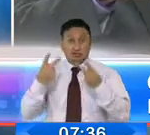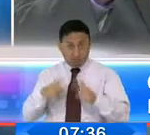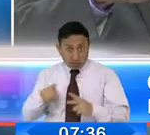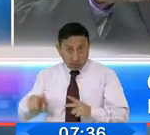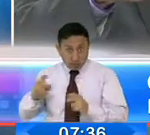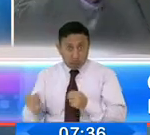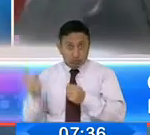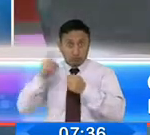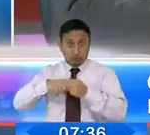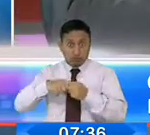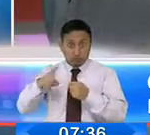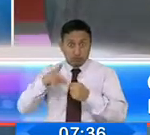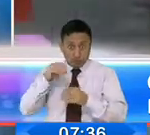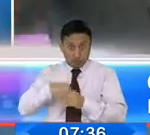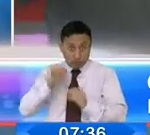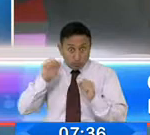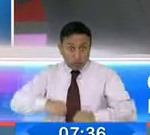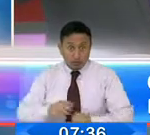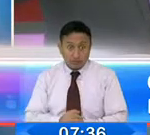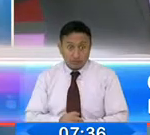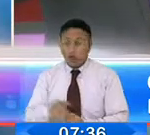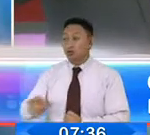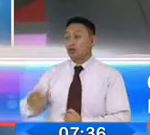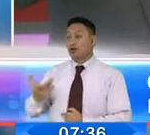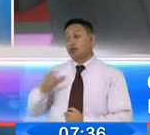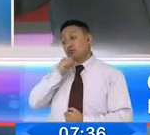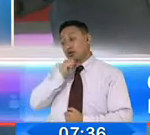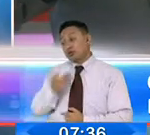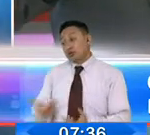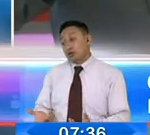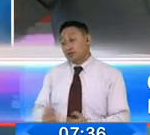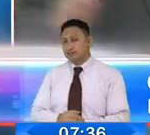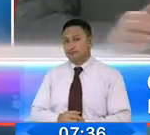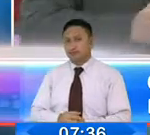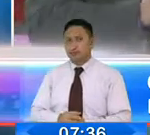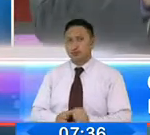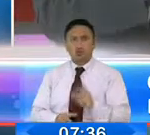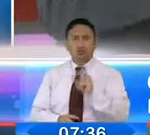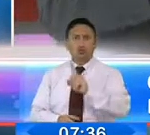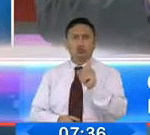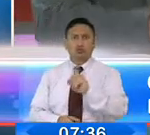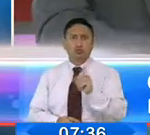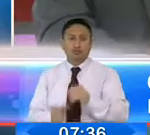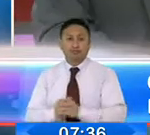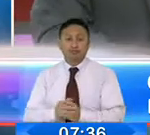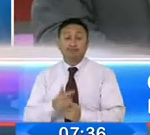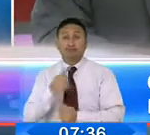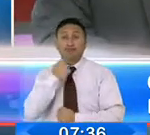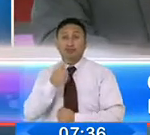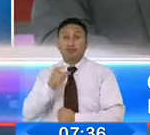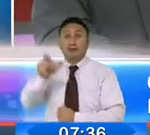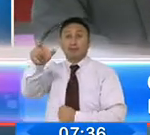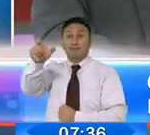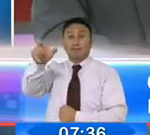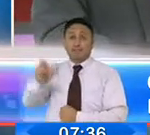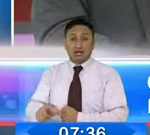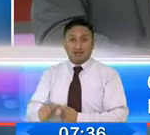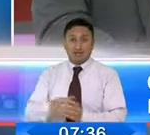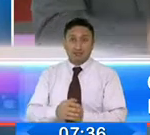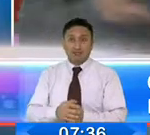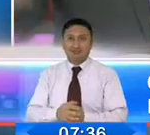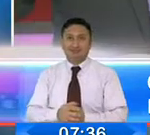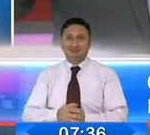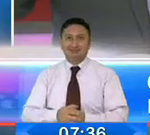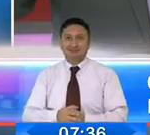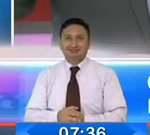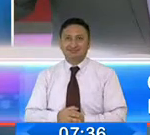podrán acceder también, porque les dicen que son caducos. Mi querido Roberto, decirle caduco a la edad de una persona que todos